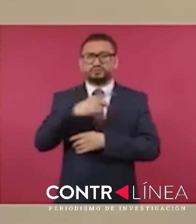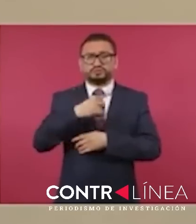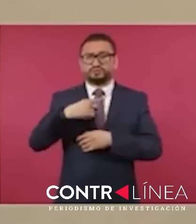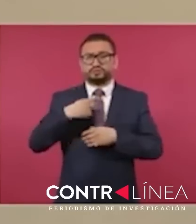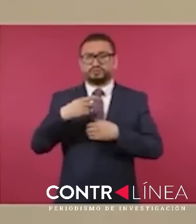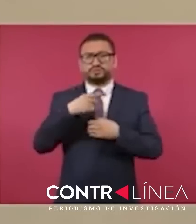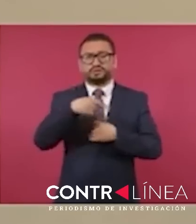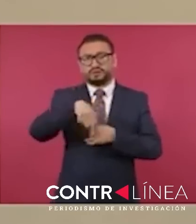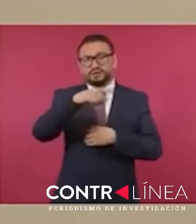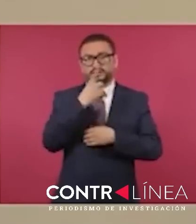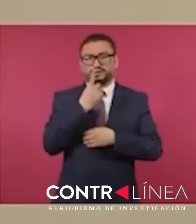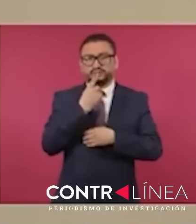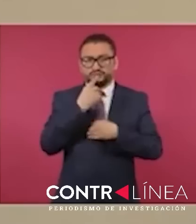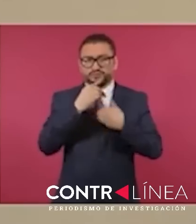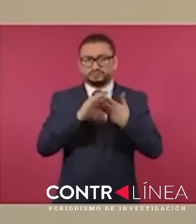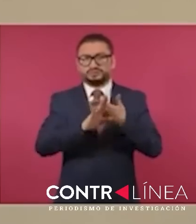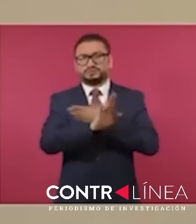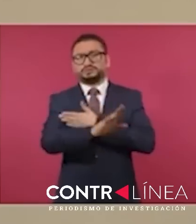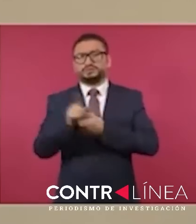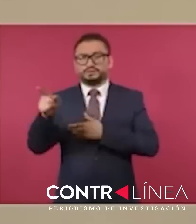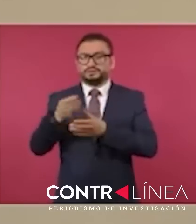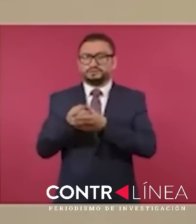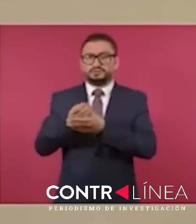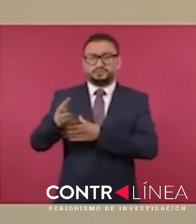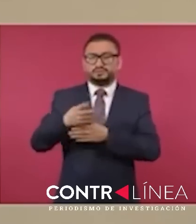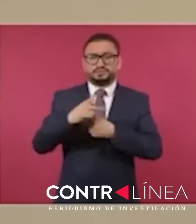policías aprensores y no salir del país.